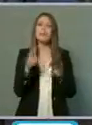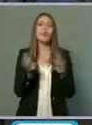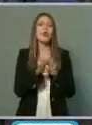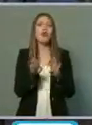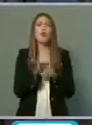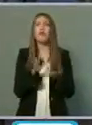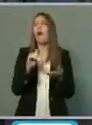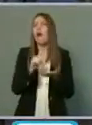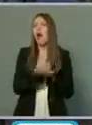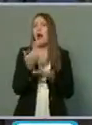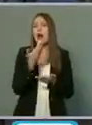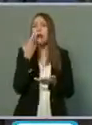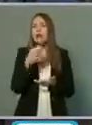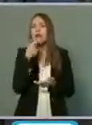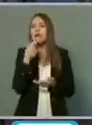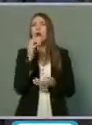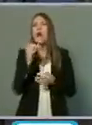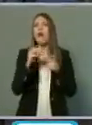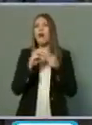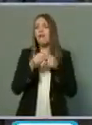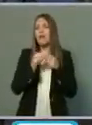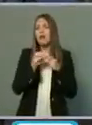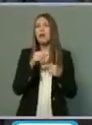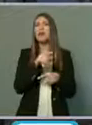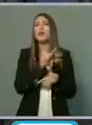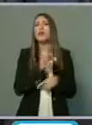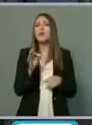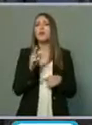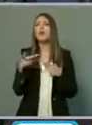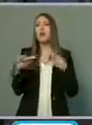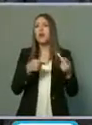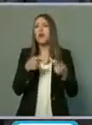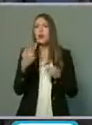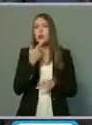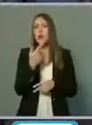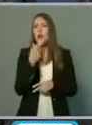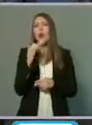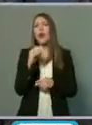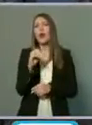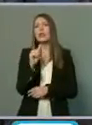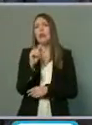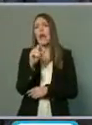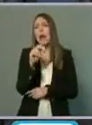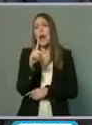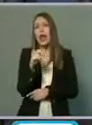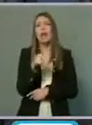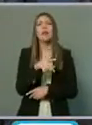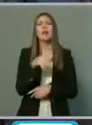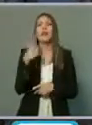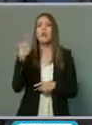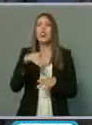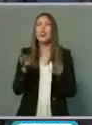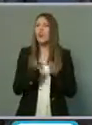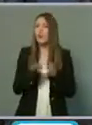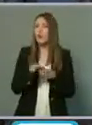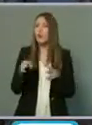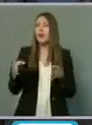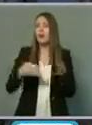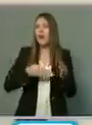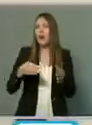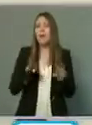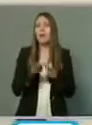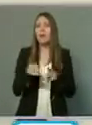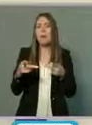avena, algo también que es versátil, Pablo, podemos preparar dulce, salado, pero tenemos toda la duda, ¿cómo lo cocinamos? ¿Cómo lo preparamos? Está muy